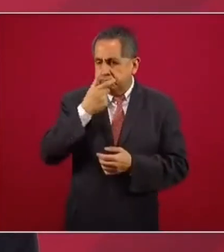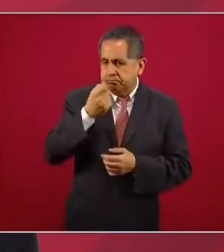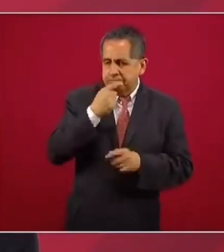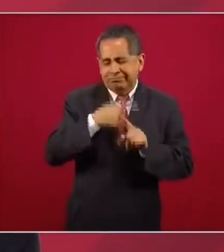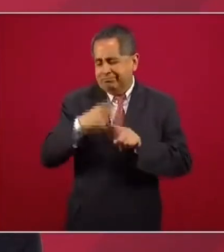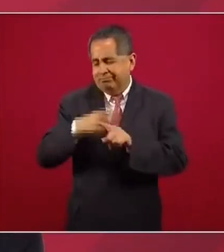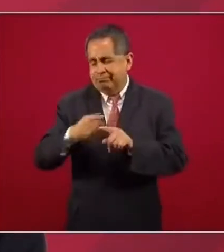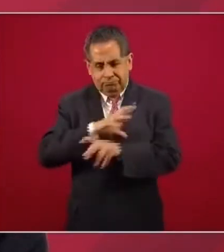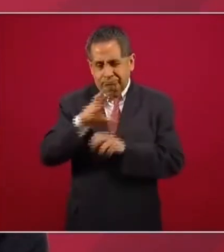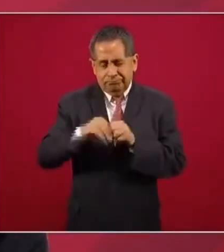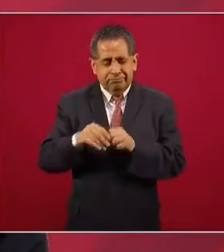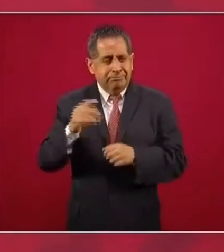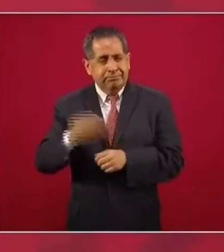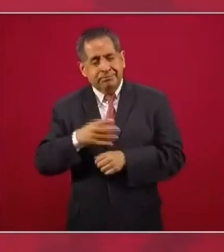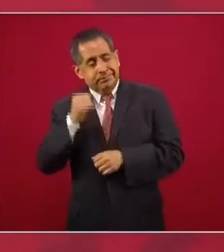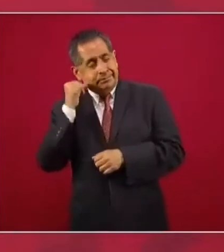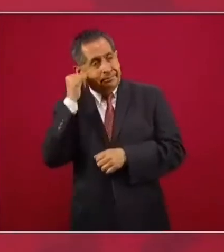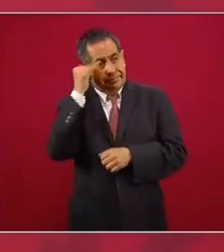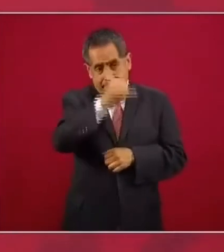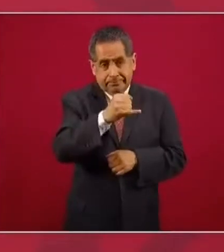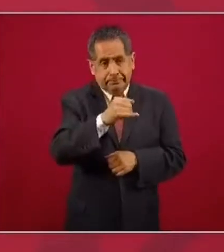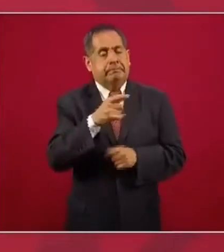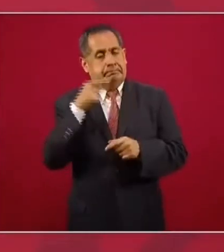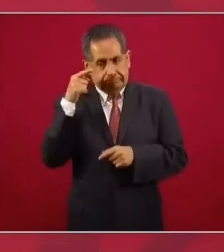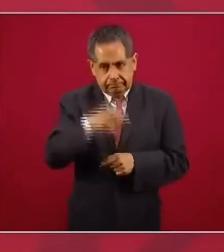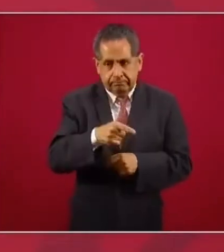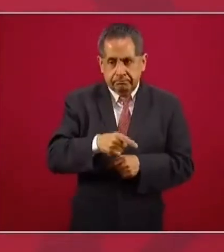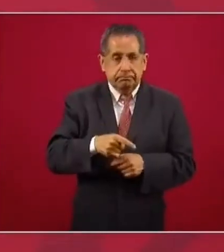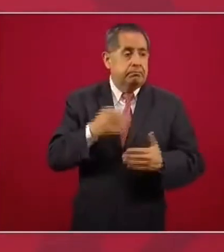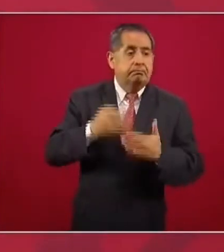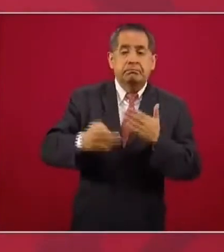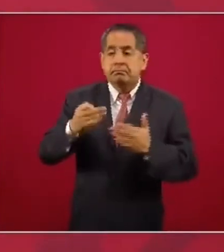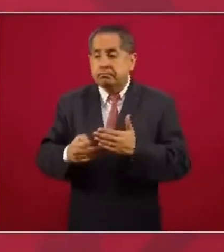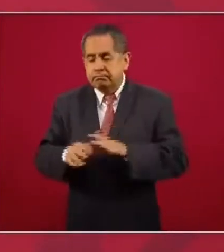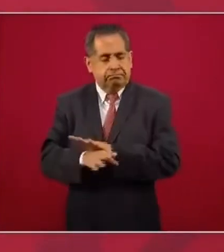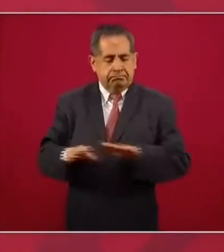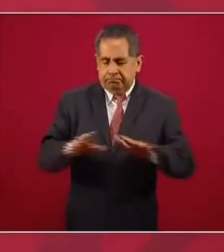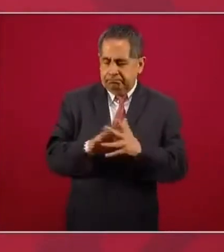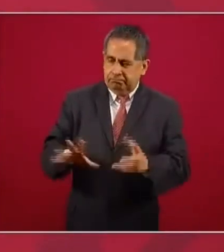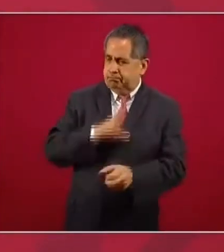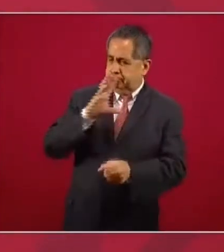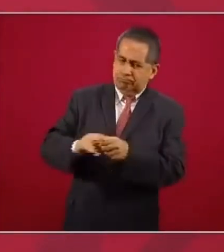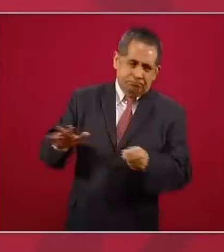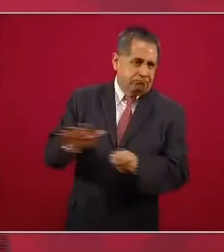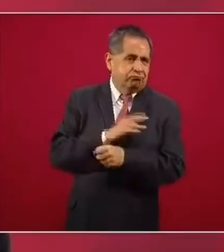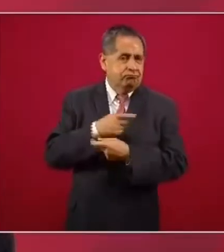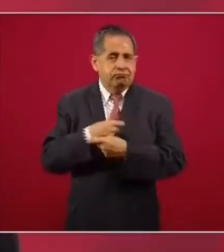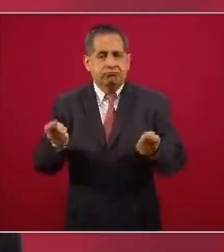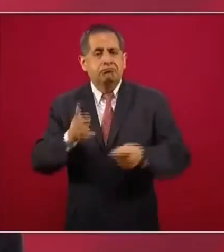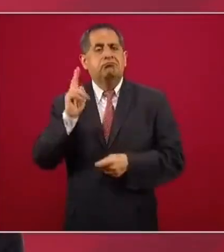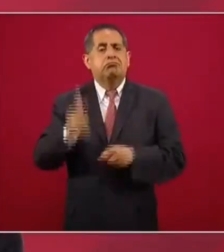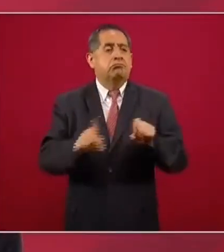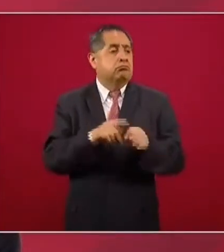la más apartada comunidad del país, que no falten los medicamentos, así como llegan los